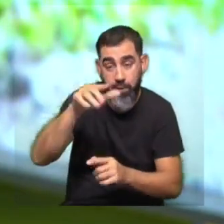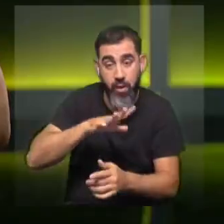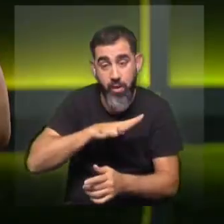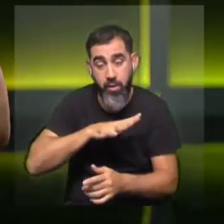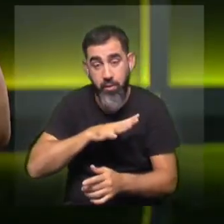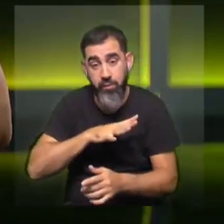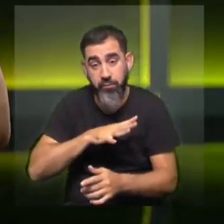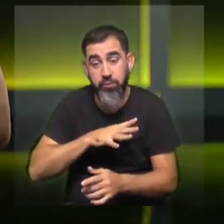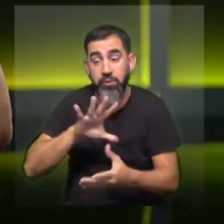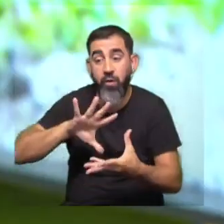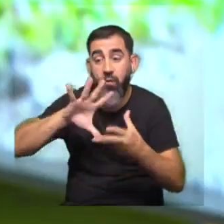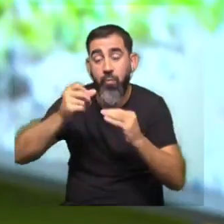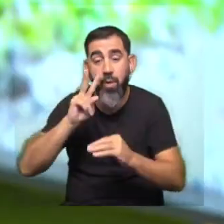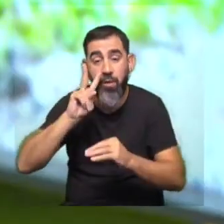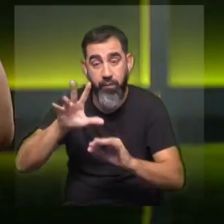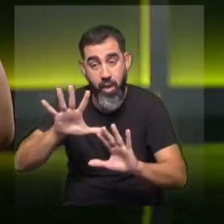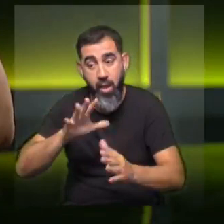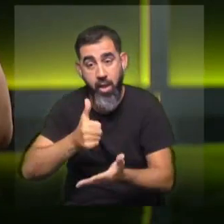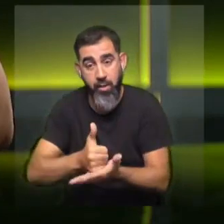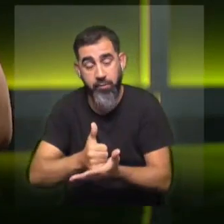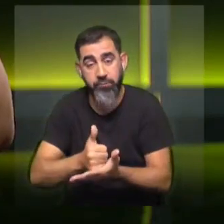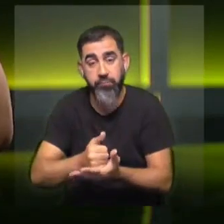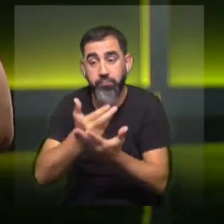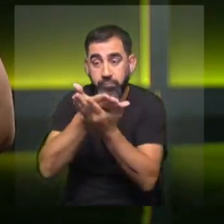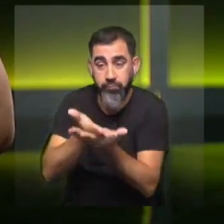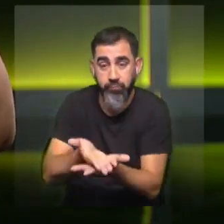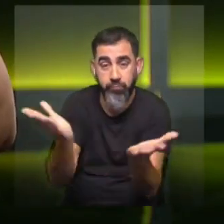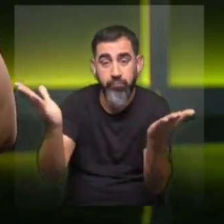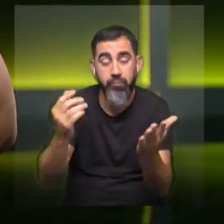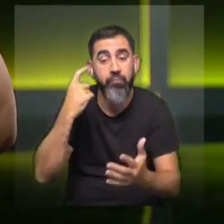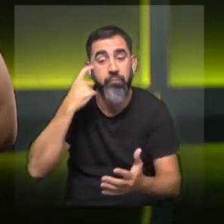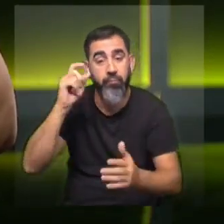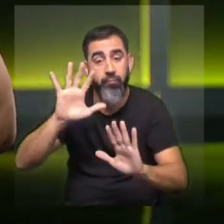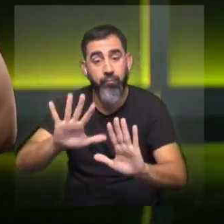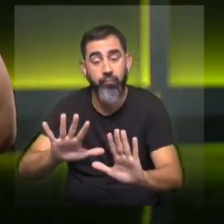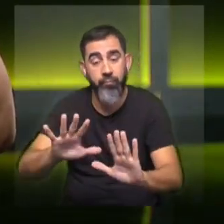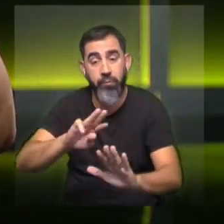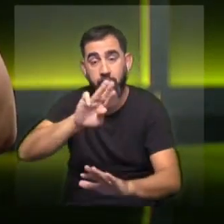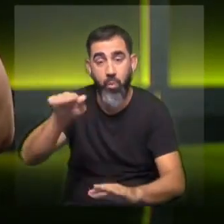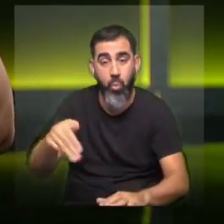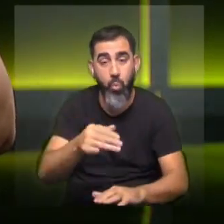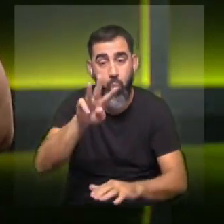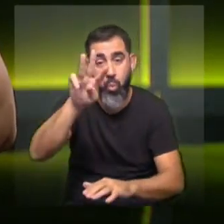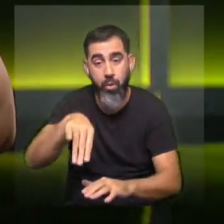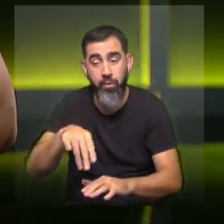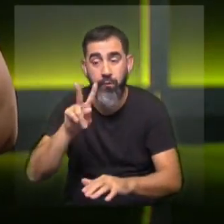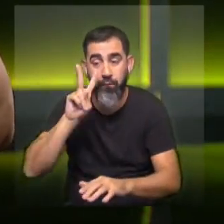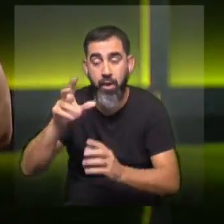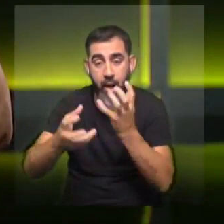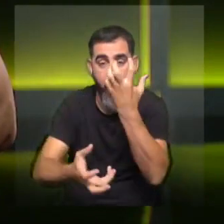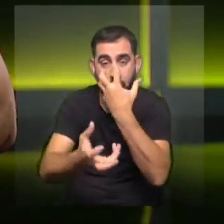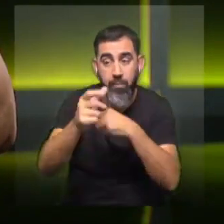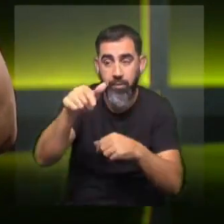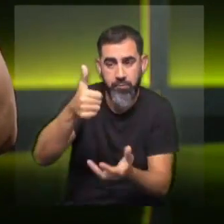Y esta manera de verlos es decir, están ahí. Visibilizarlas es un poco la idea de la página, que vean estos animales, que